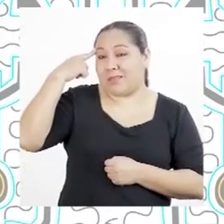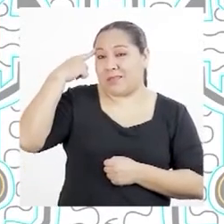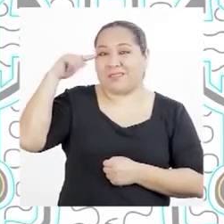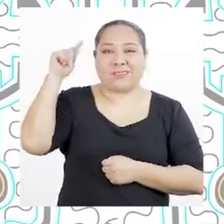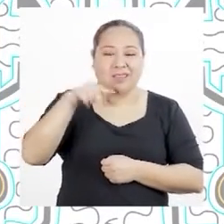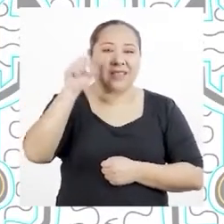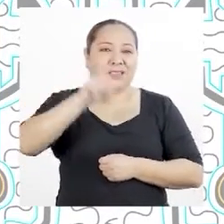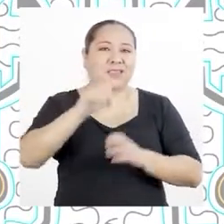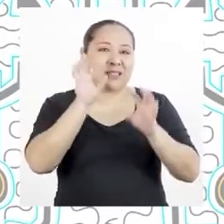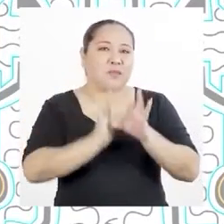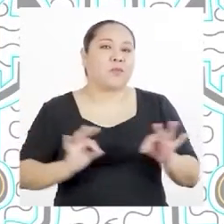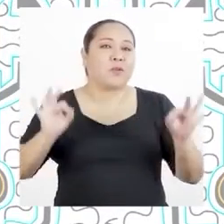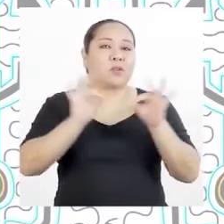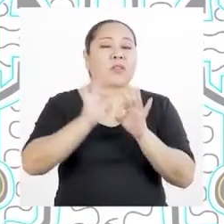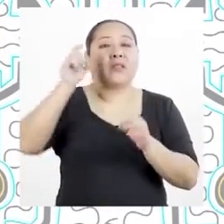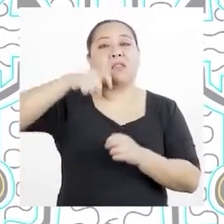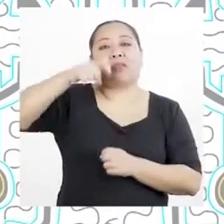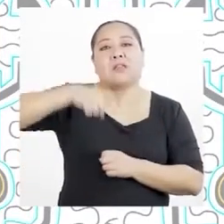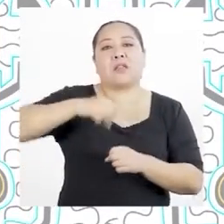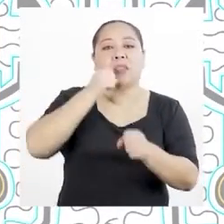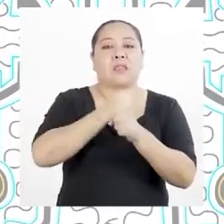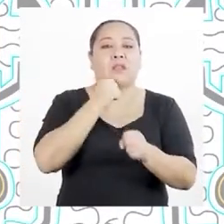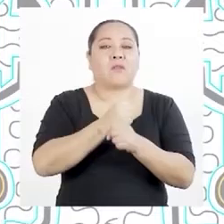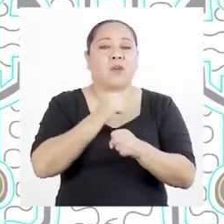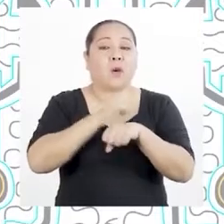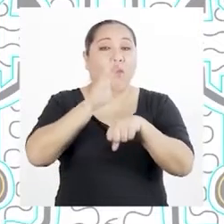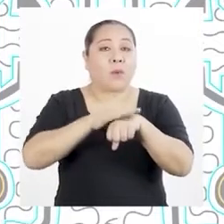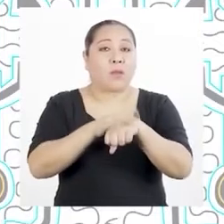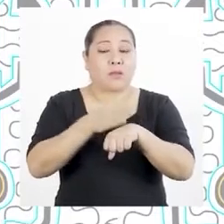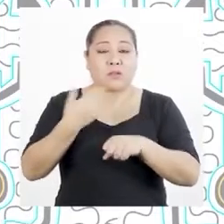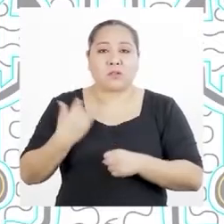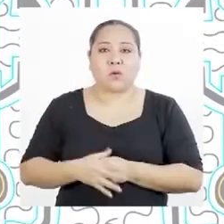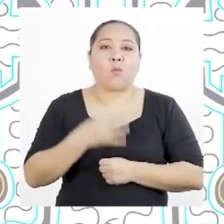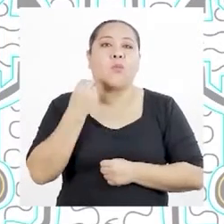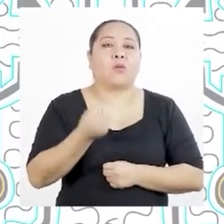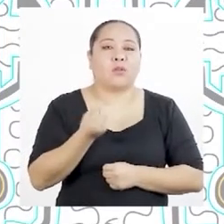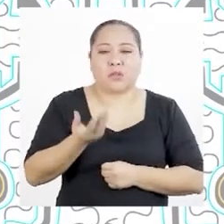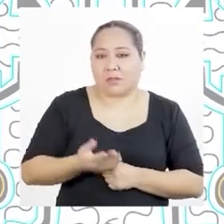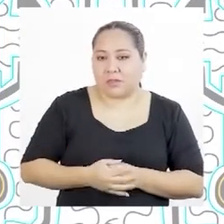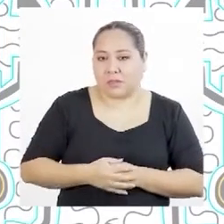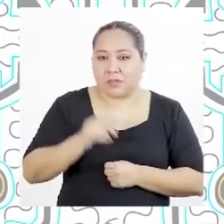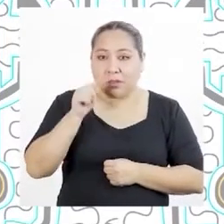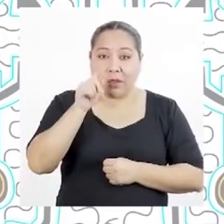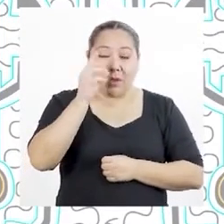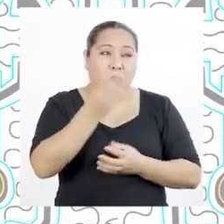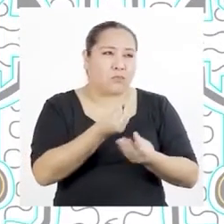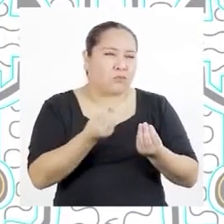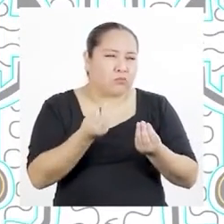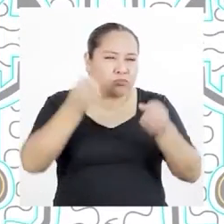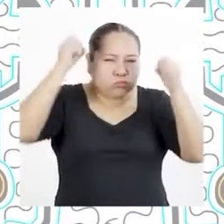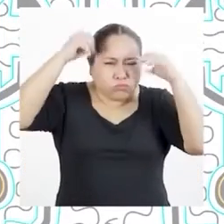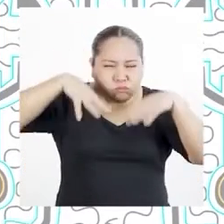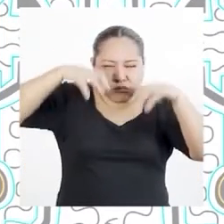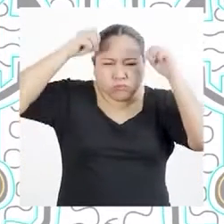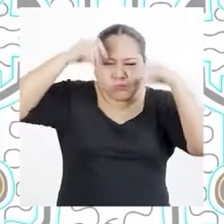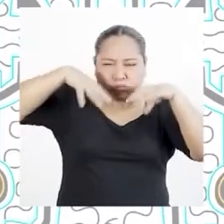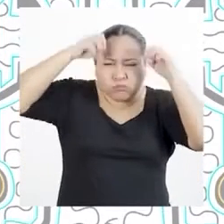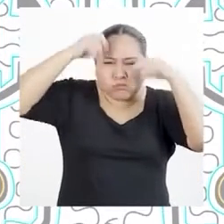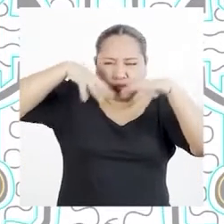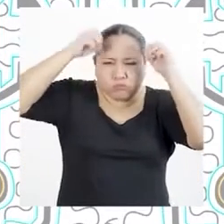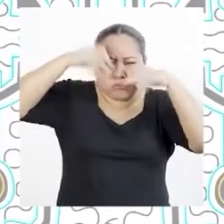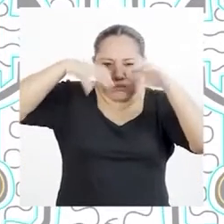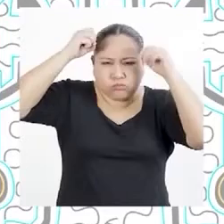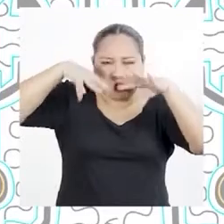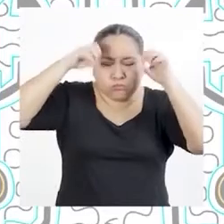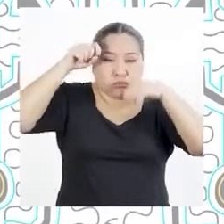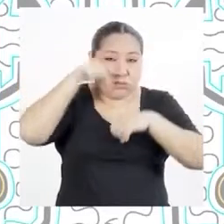que es muy importante y necesario trabajar la prevención, porque si uno vive en zonas de lluvias torrenciales, es probable